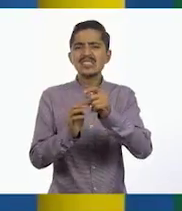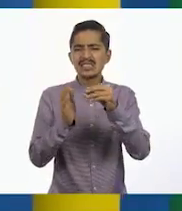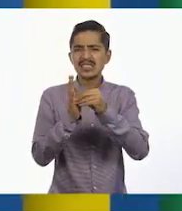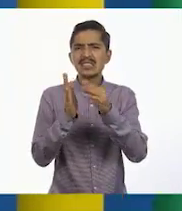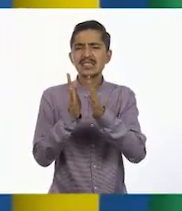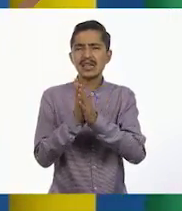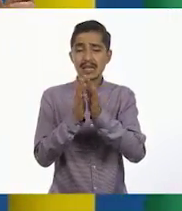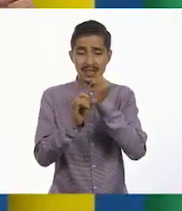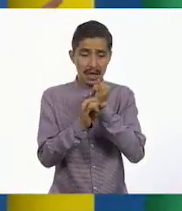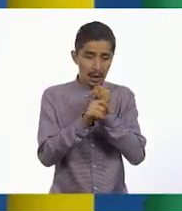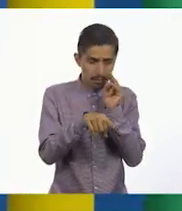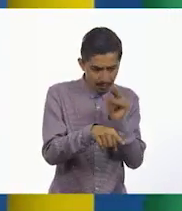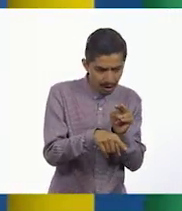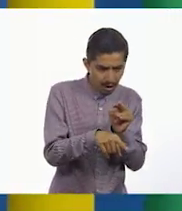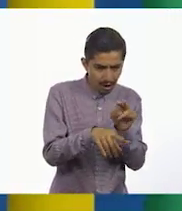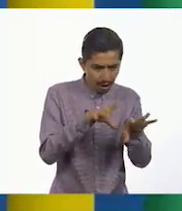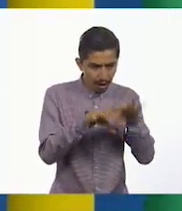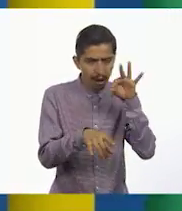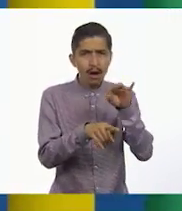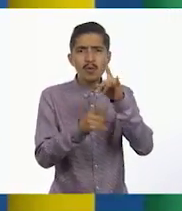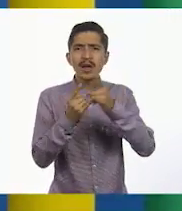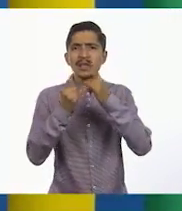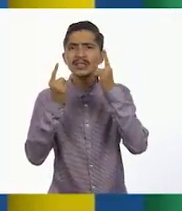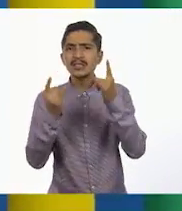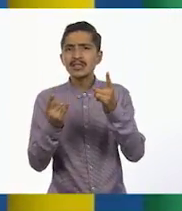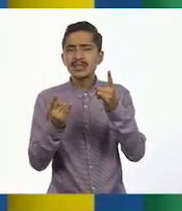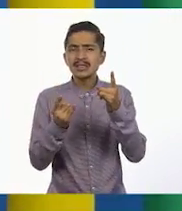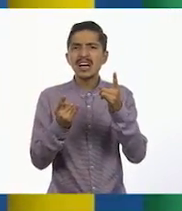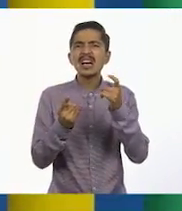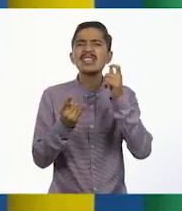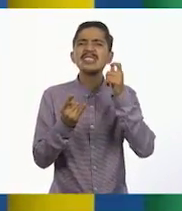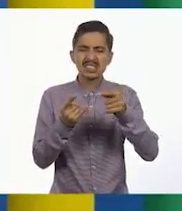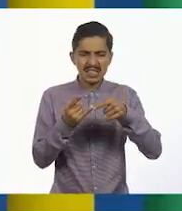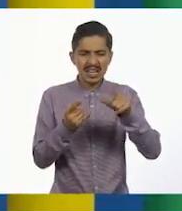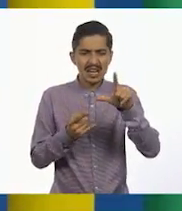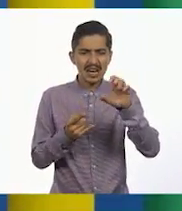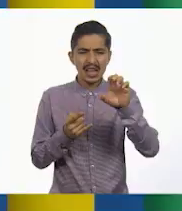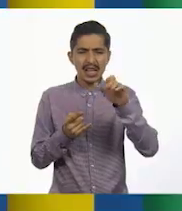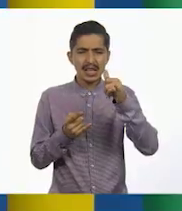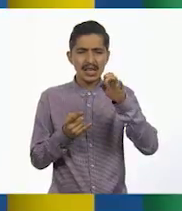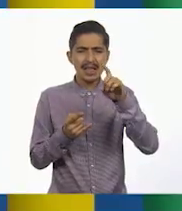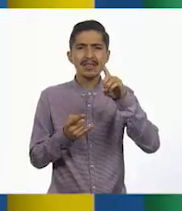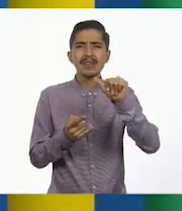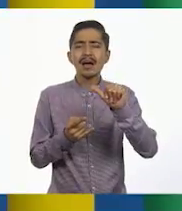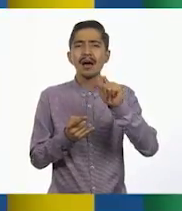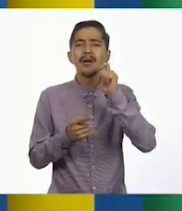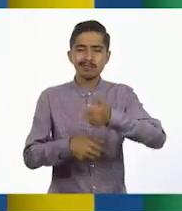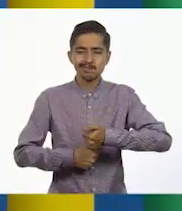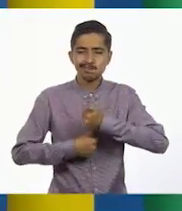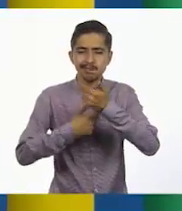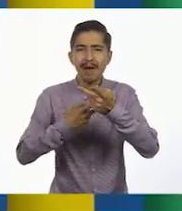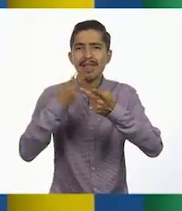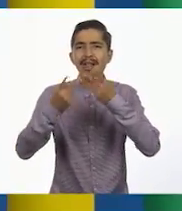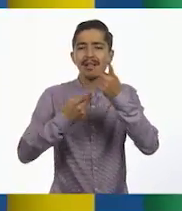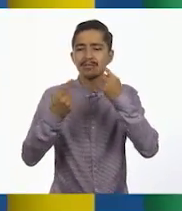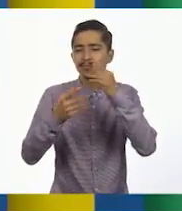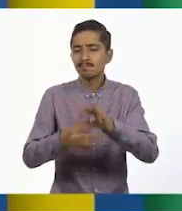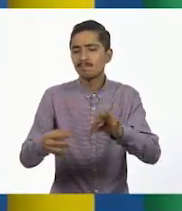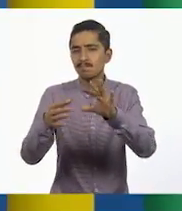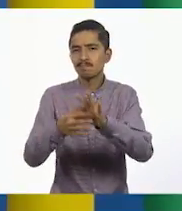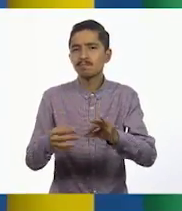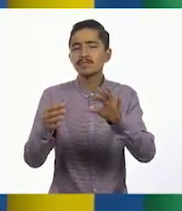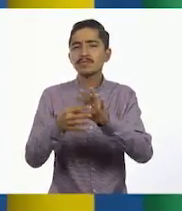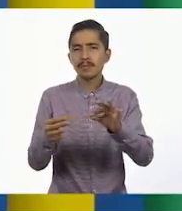internet. Una leyenda es un relato que se transmite por tradición oral, el cual